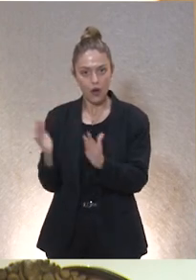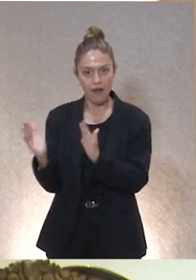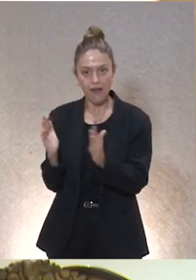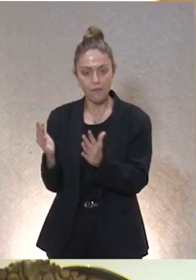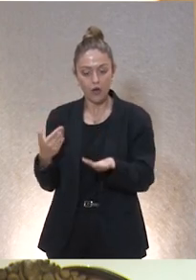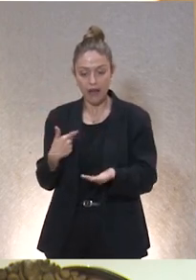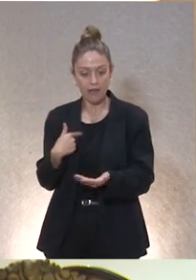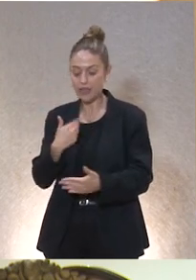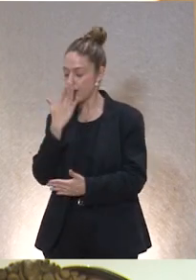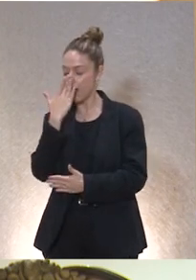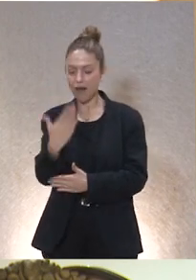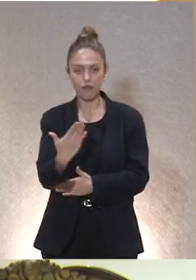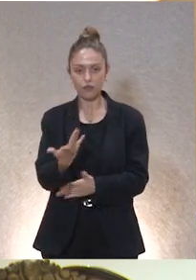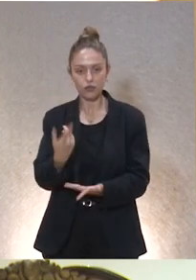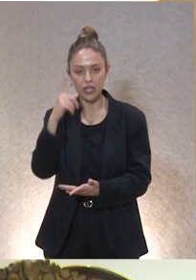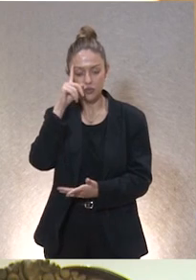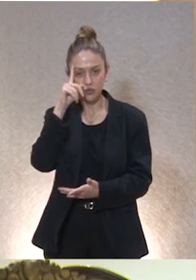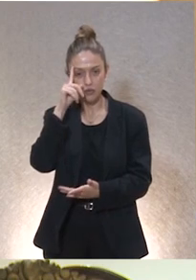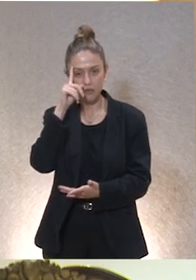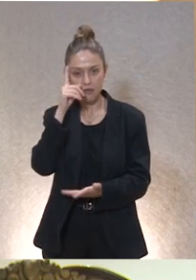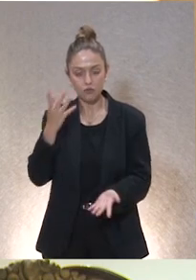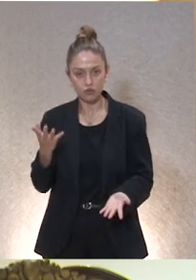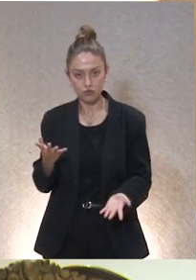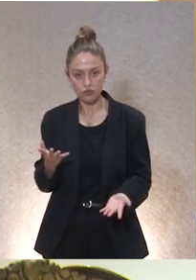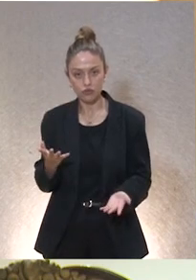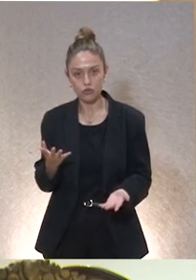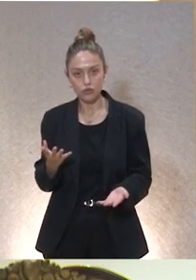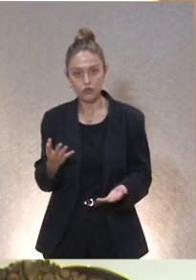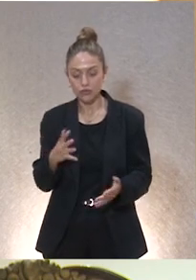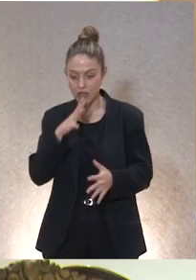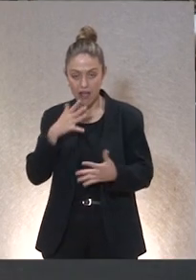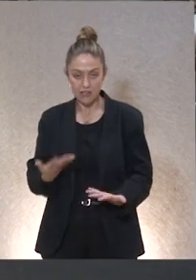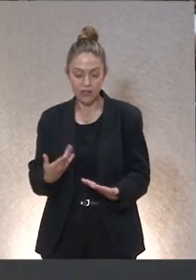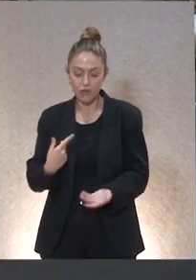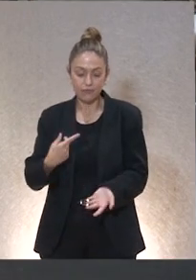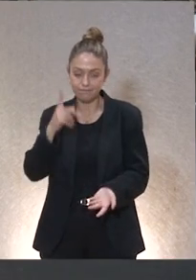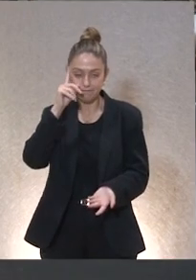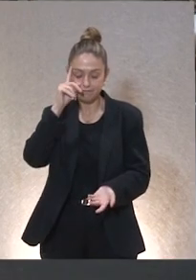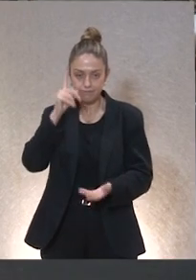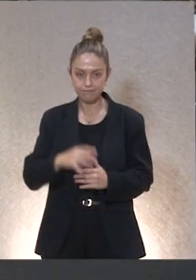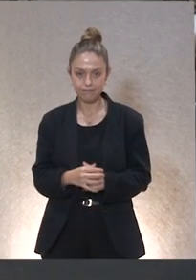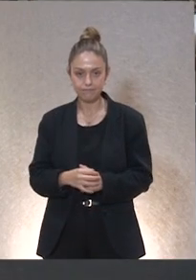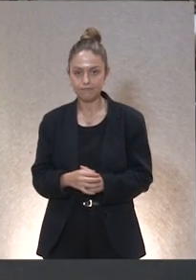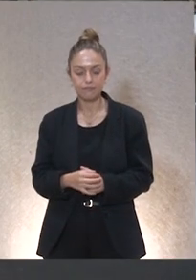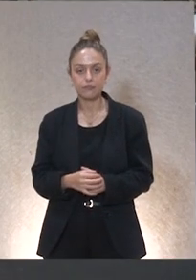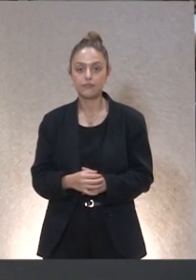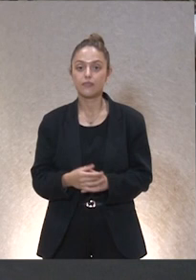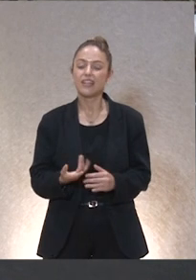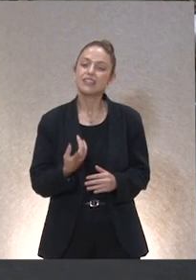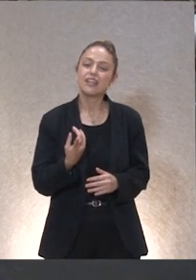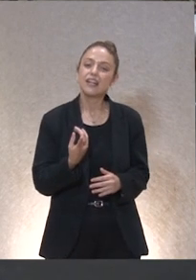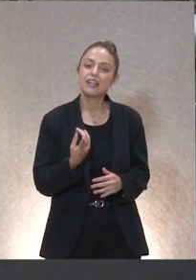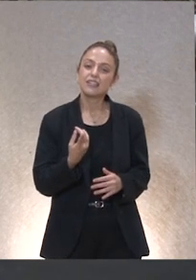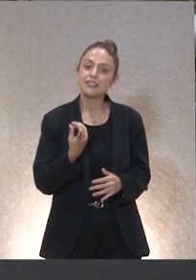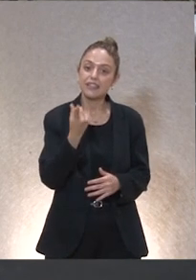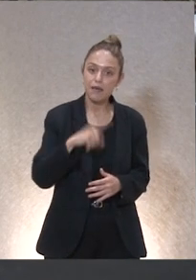supimos afrontarlos afrontarlo al menos hasta ahora sin perder de vista también otras cosas como